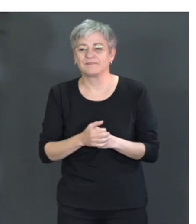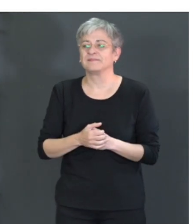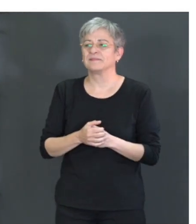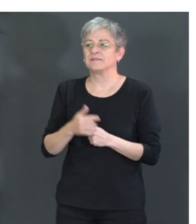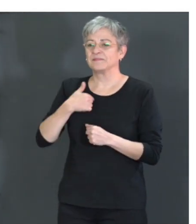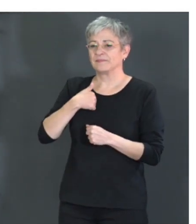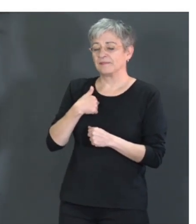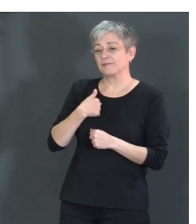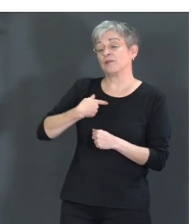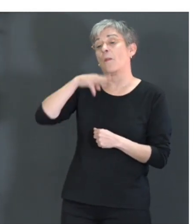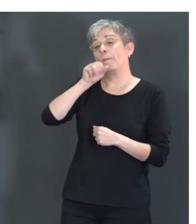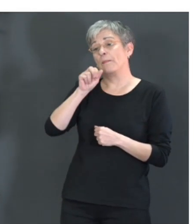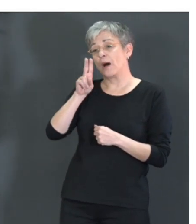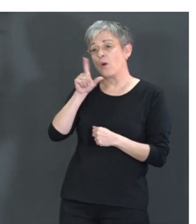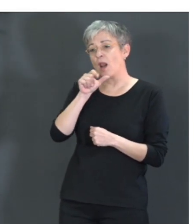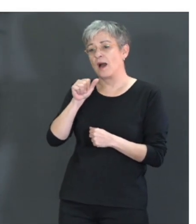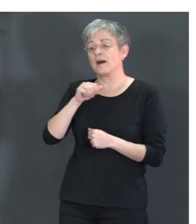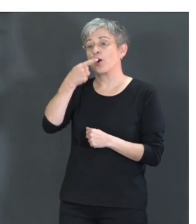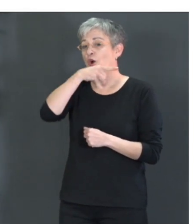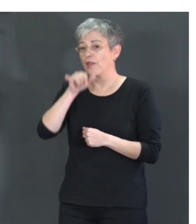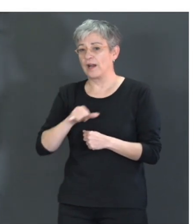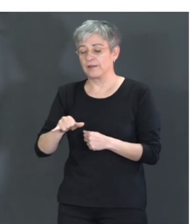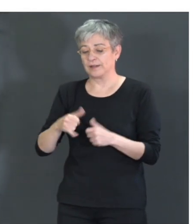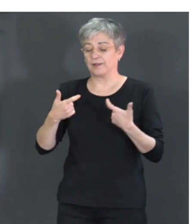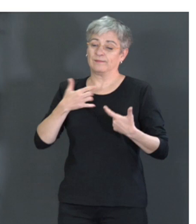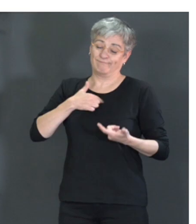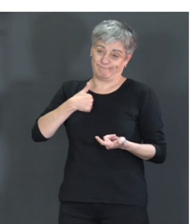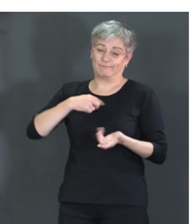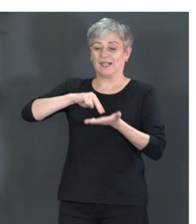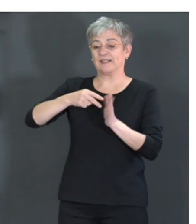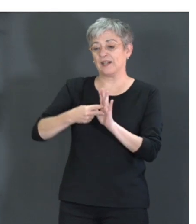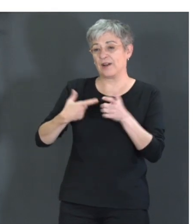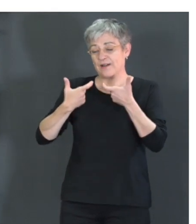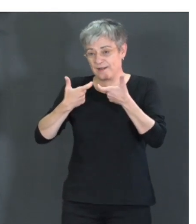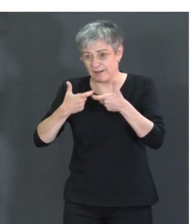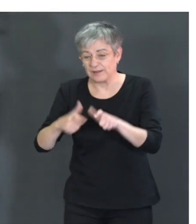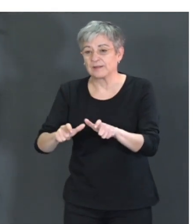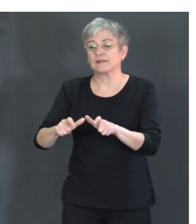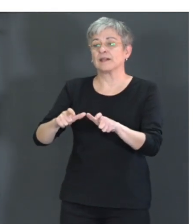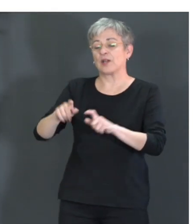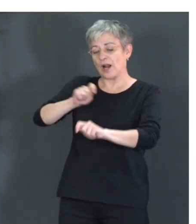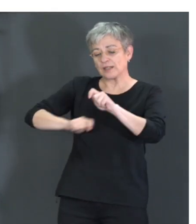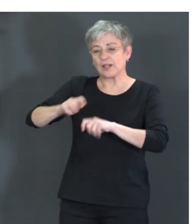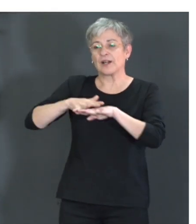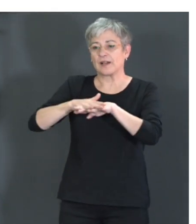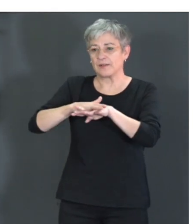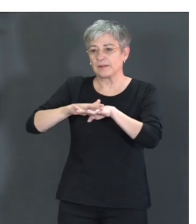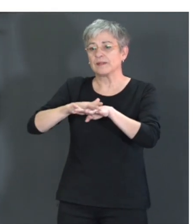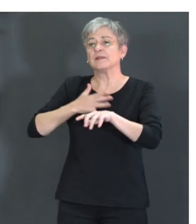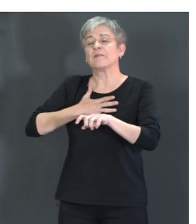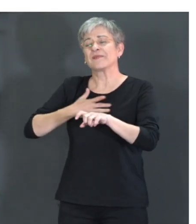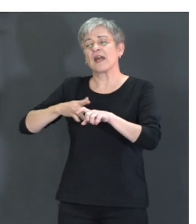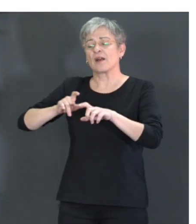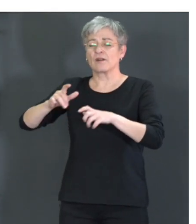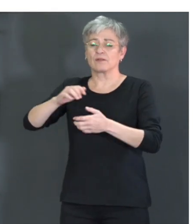soy Paula González, pertenezco al área, bueno, soy técnico del área de atención asociativa de la Confederación Española de Alzheimer